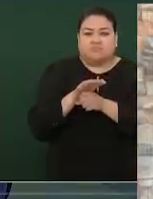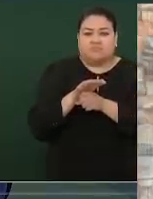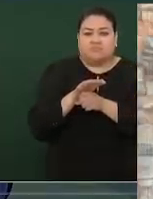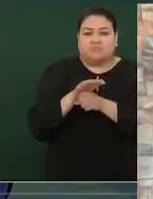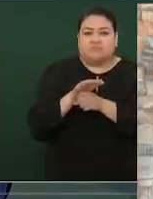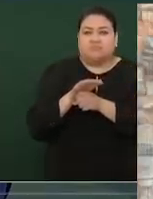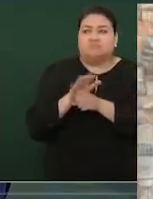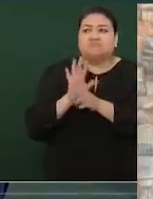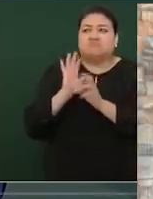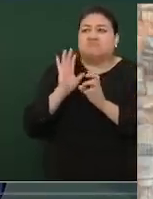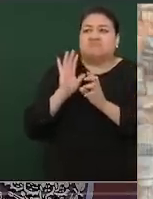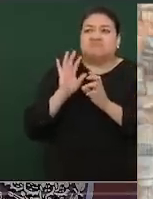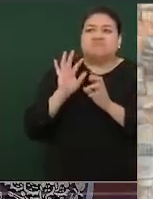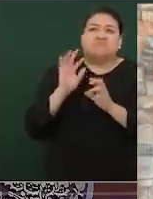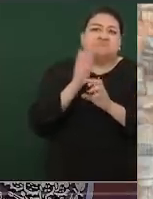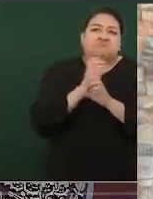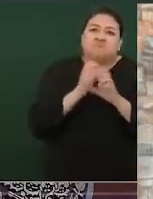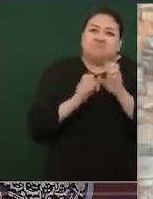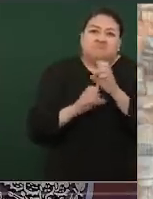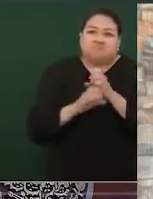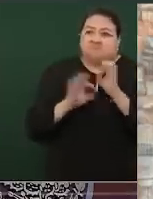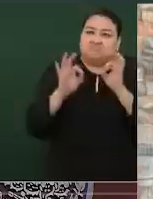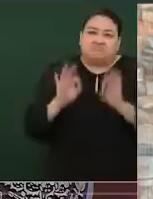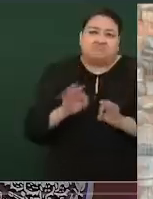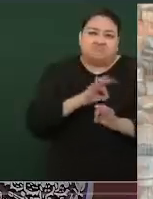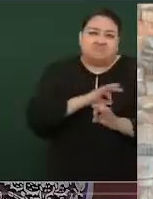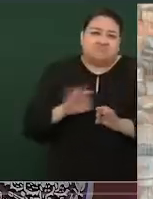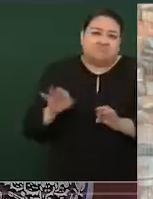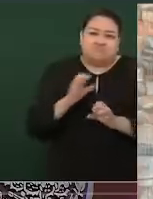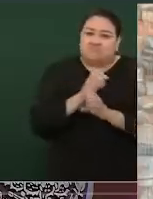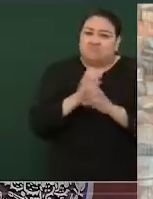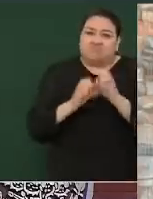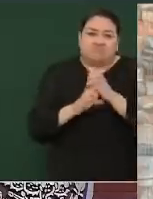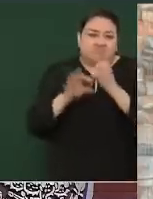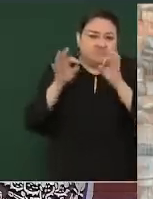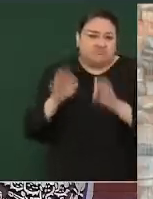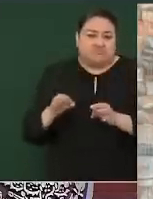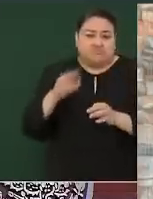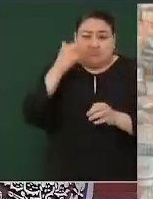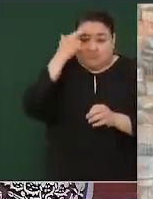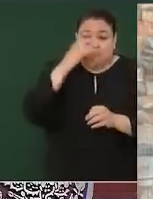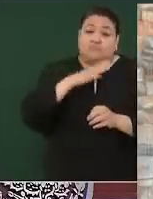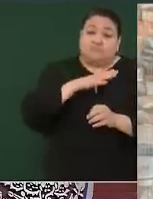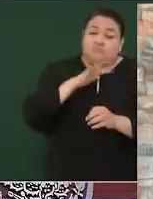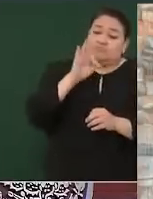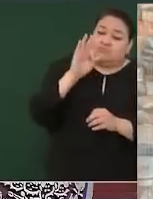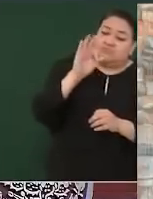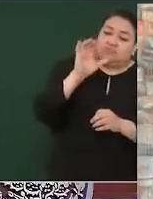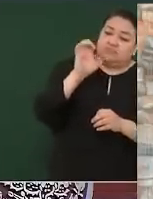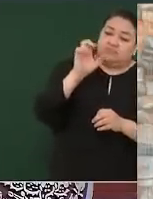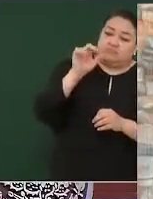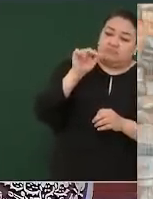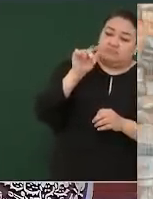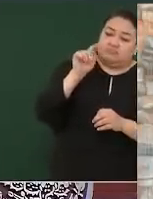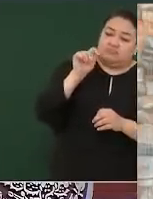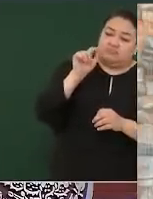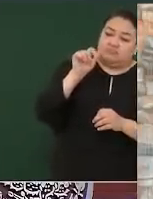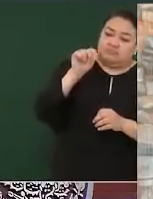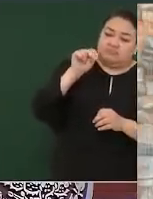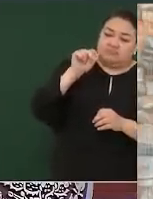pues sustancias o fentanilo utilizado para fines médicos que no